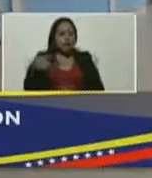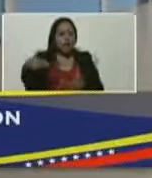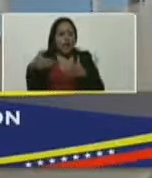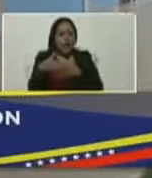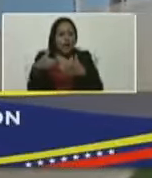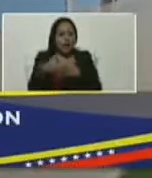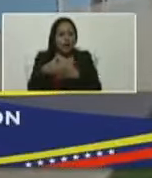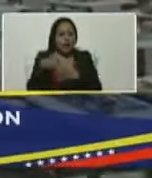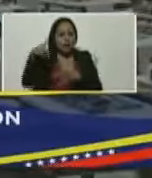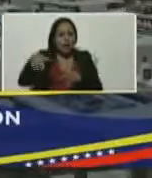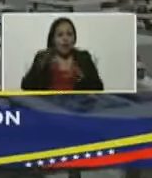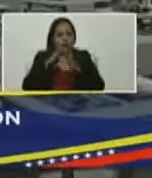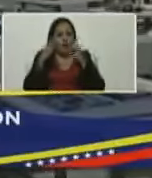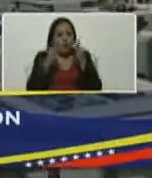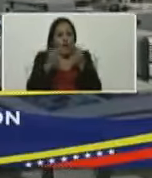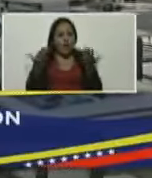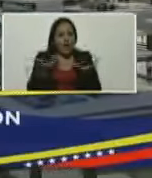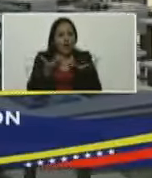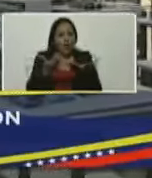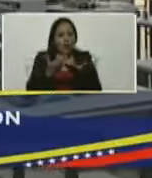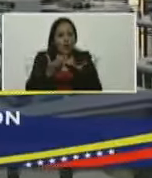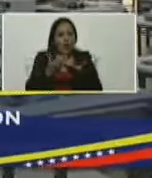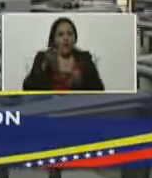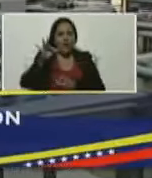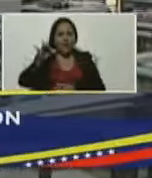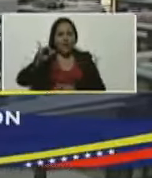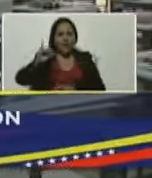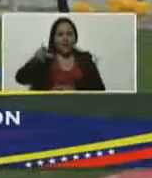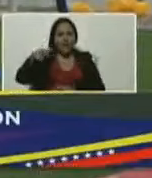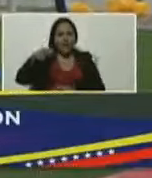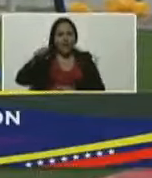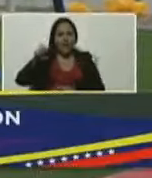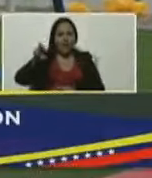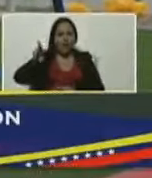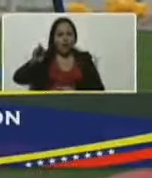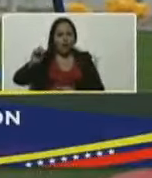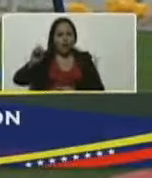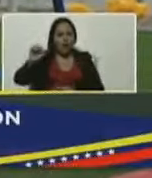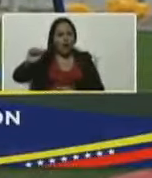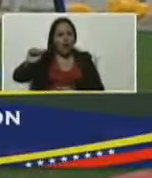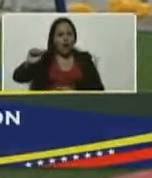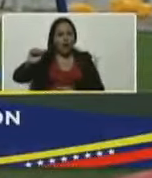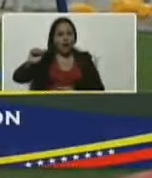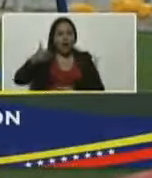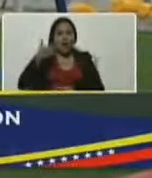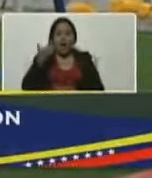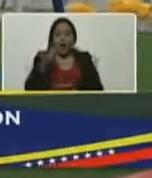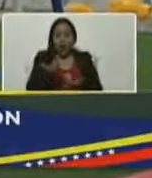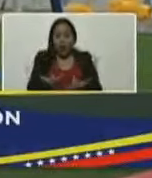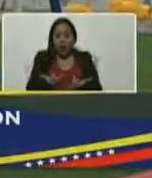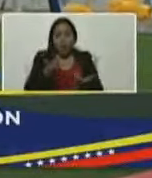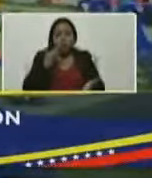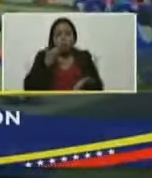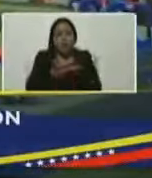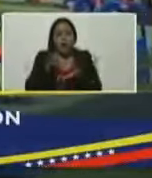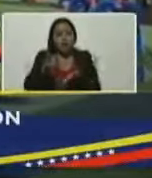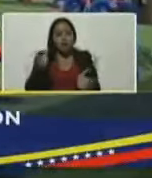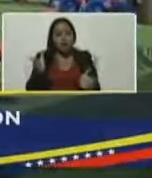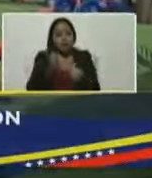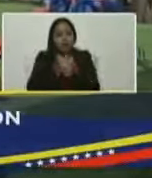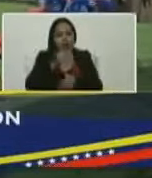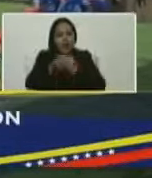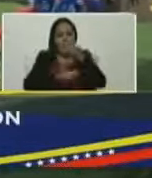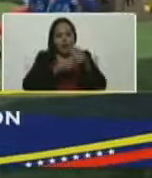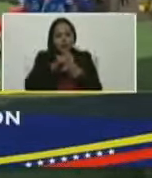la gran familia Luis Beltrán Prieto Figueroa, le damos gracias por este logro que se logró